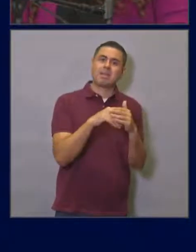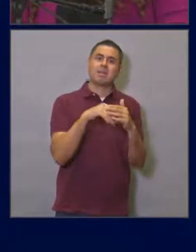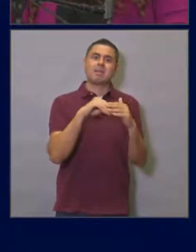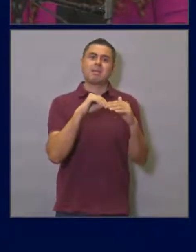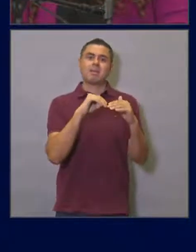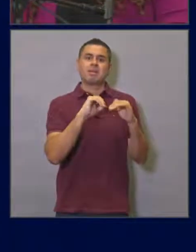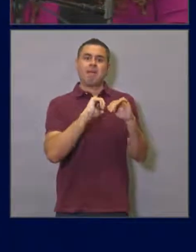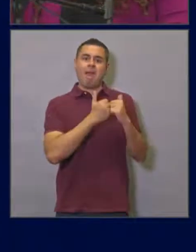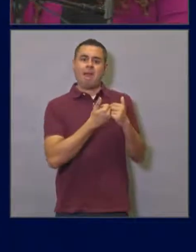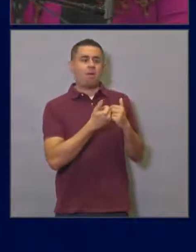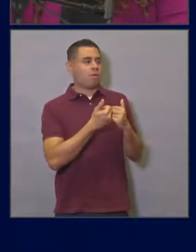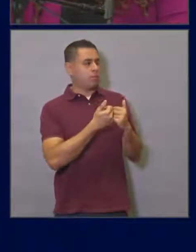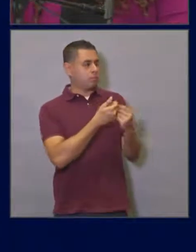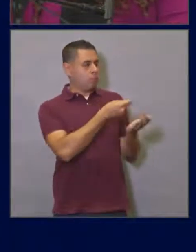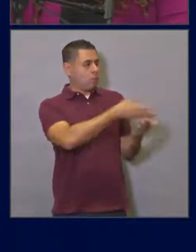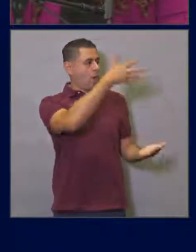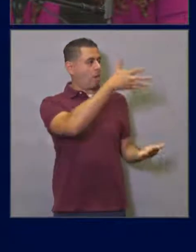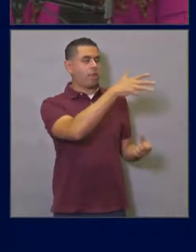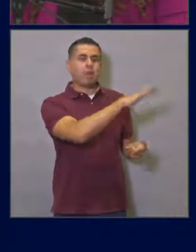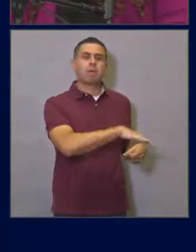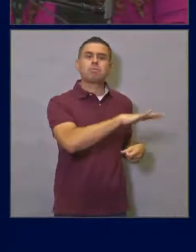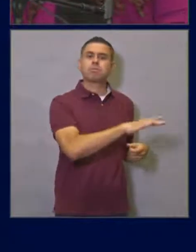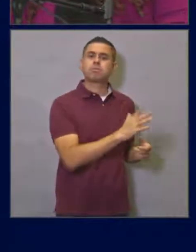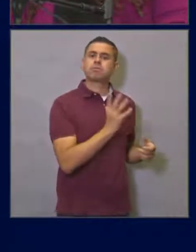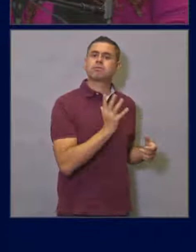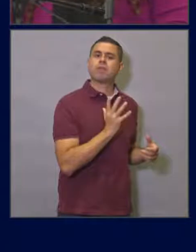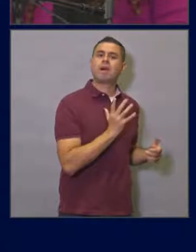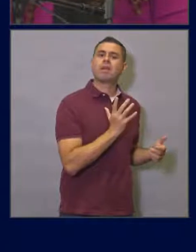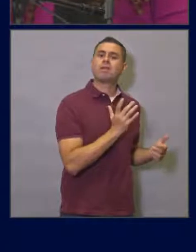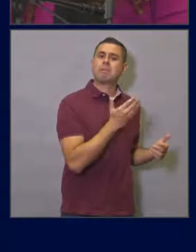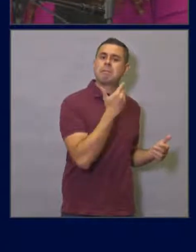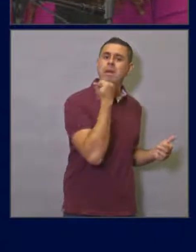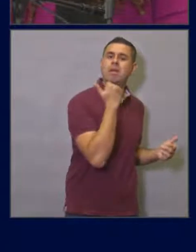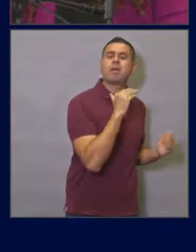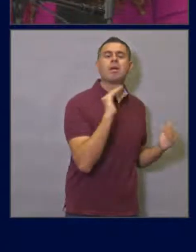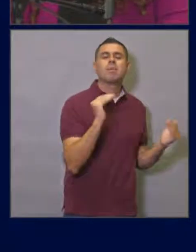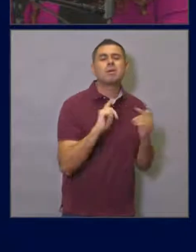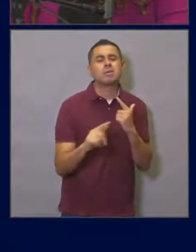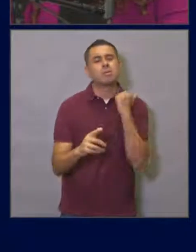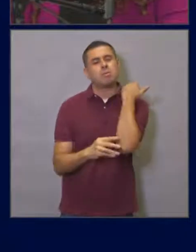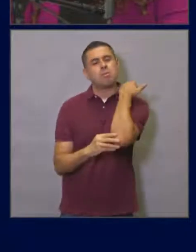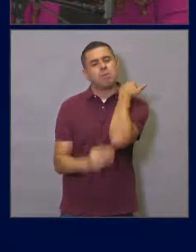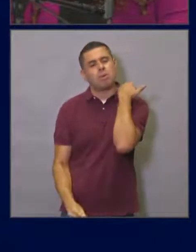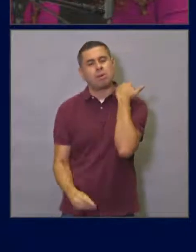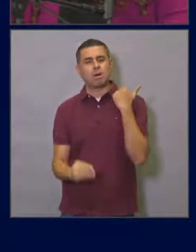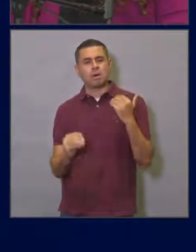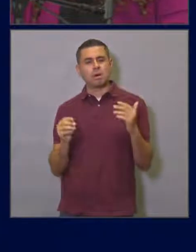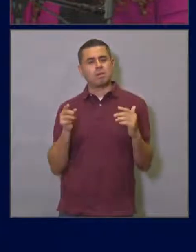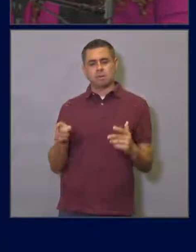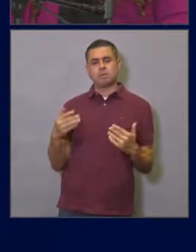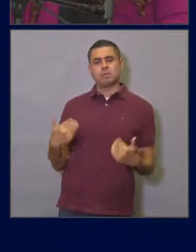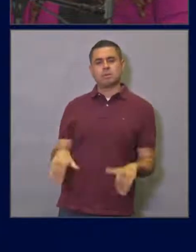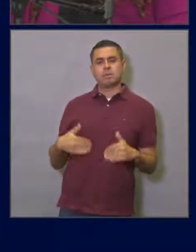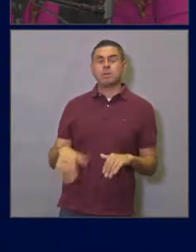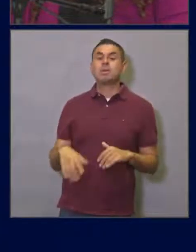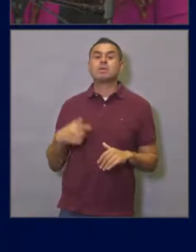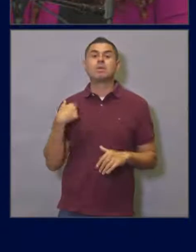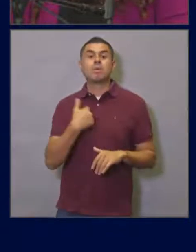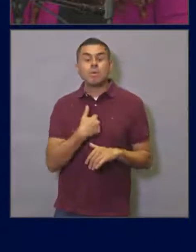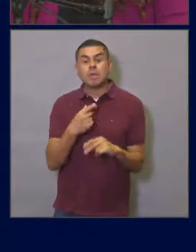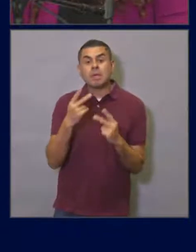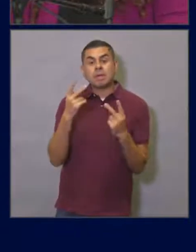inequitativas de recursos y oportunidades que son esenciales tanto para la salud como para un mejor bienestar de